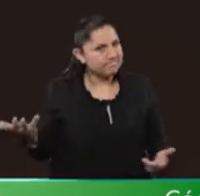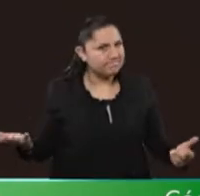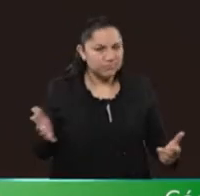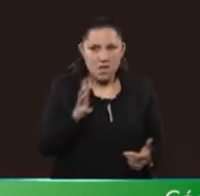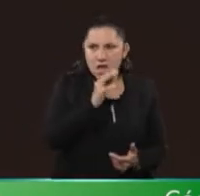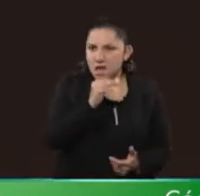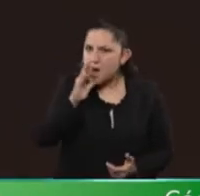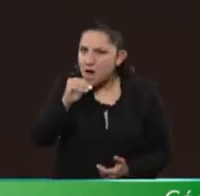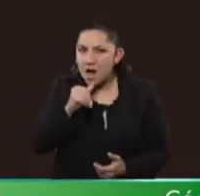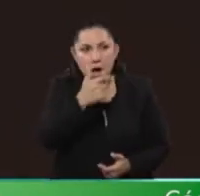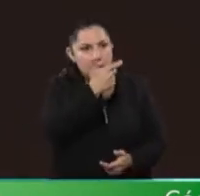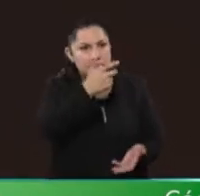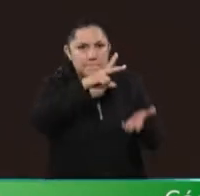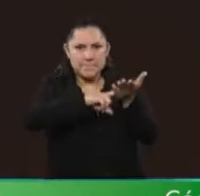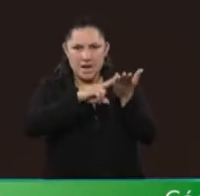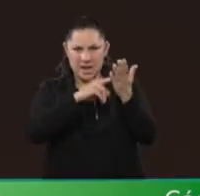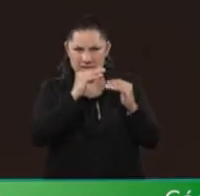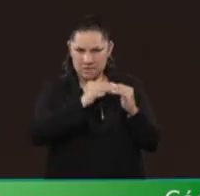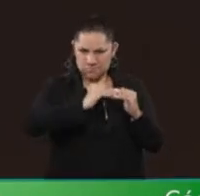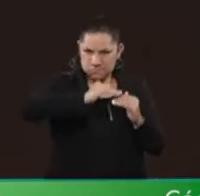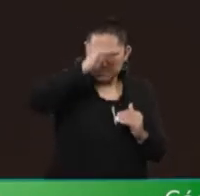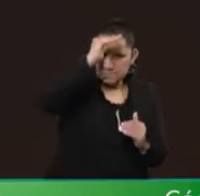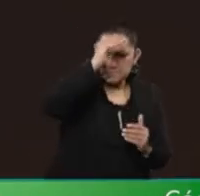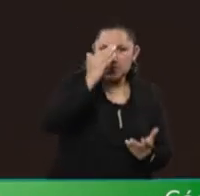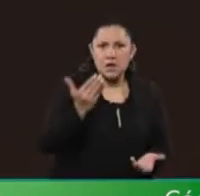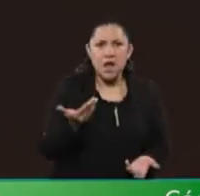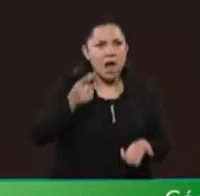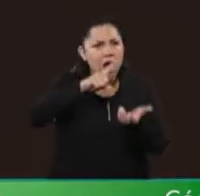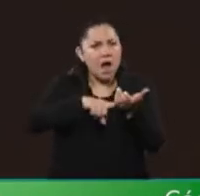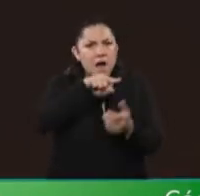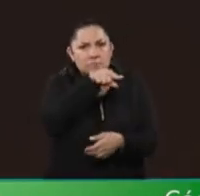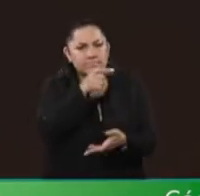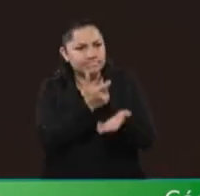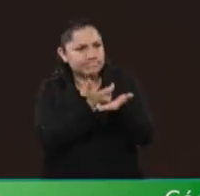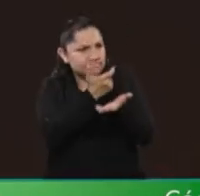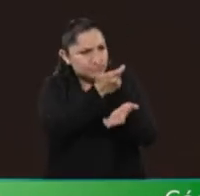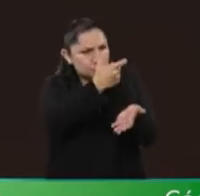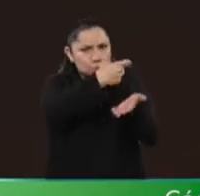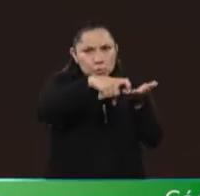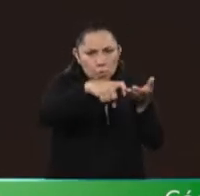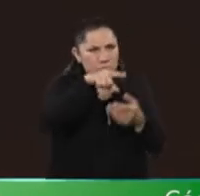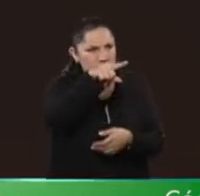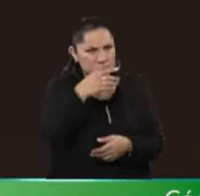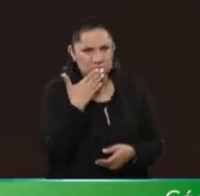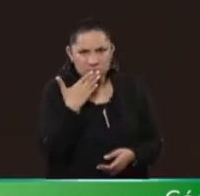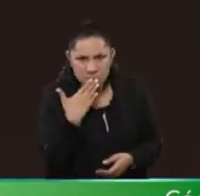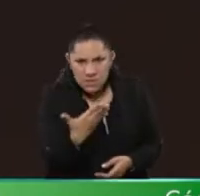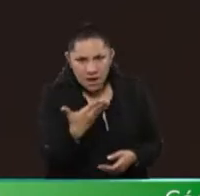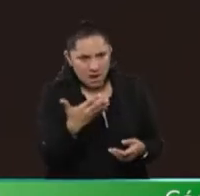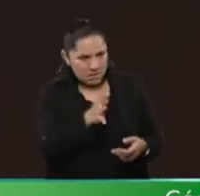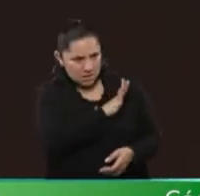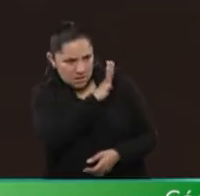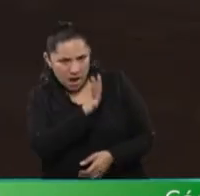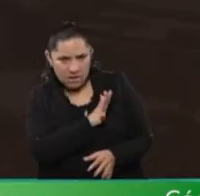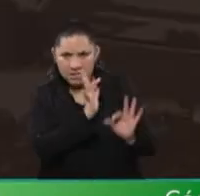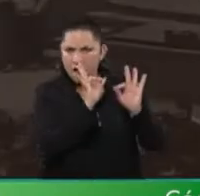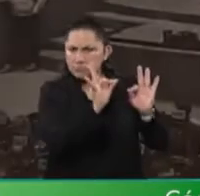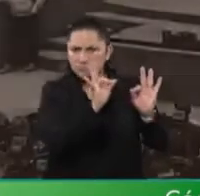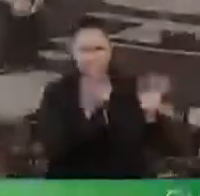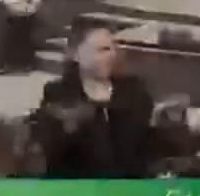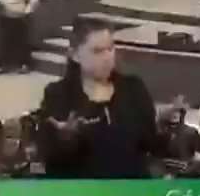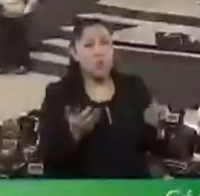irracionales y que además ofrecían vivienda de mala calidad prácticamente se destruyó el sueño de toda una